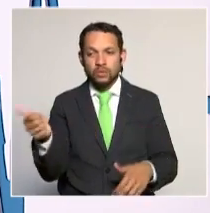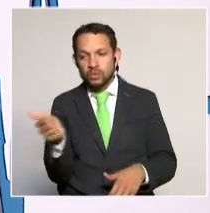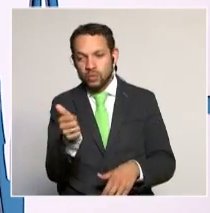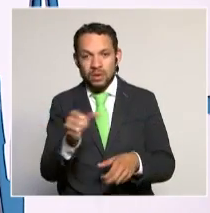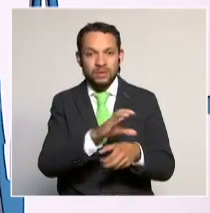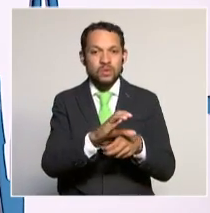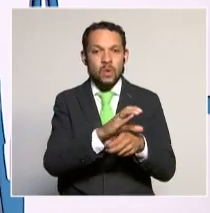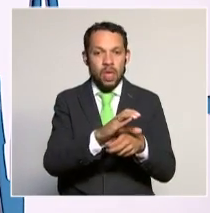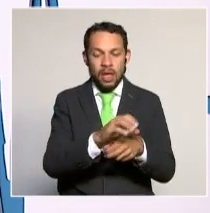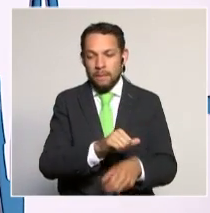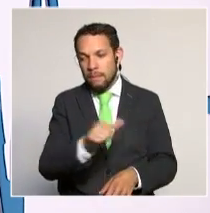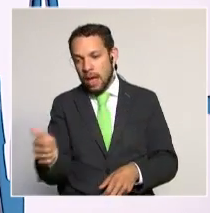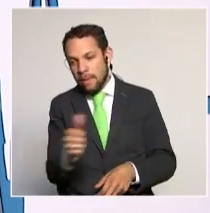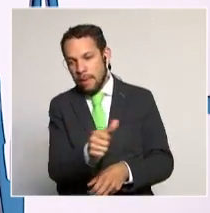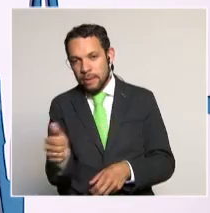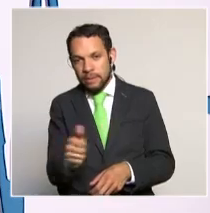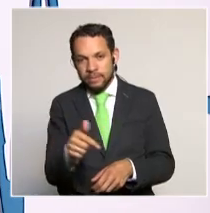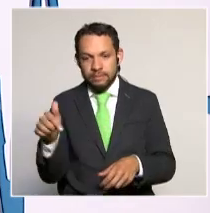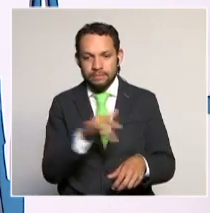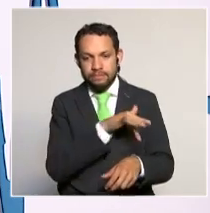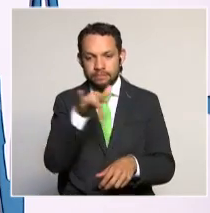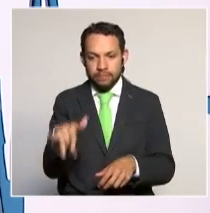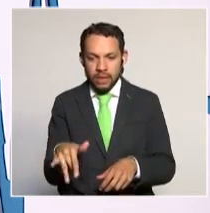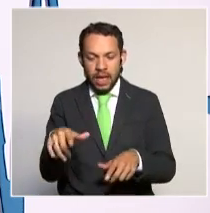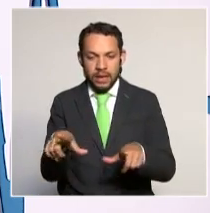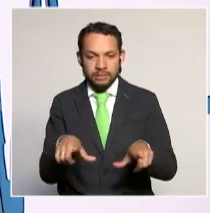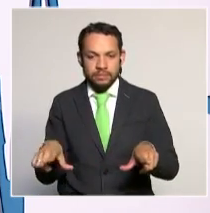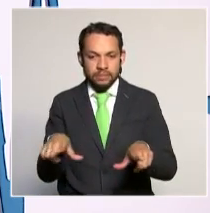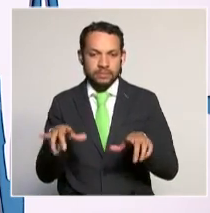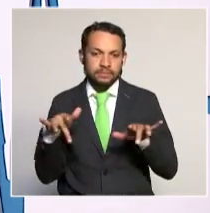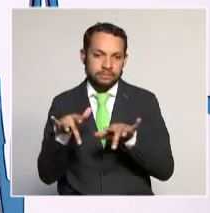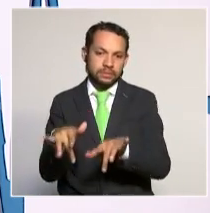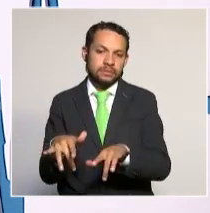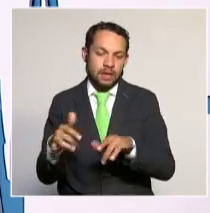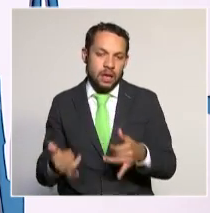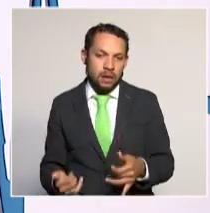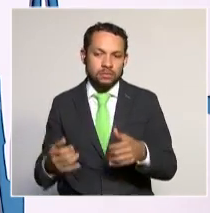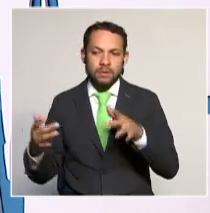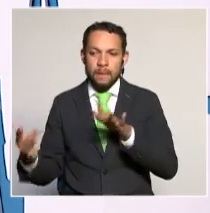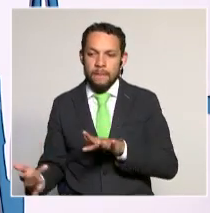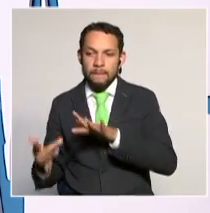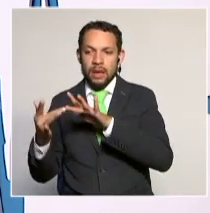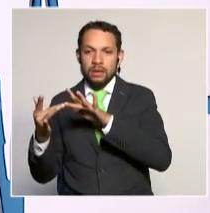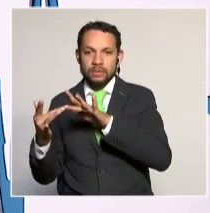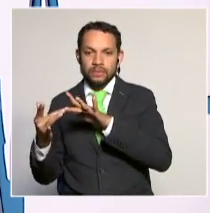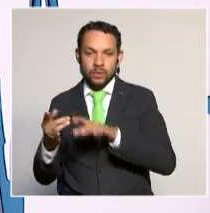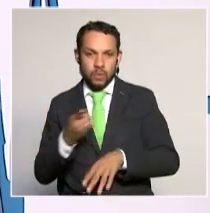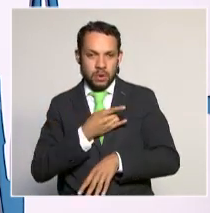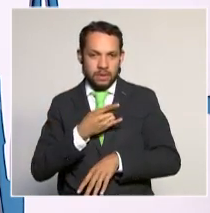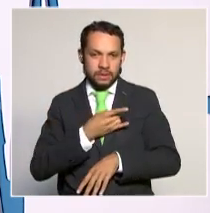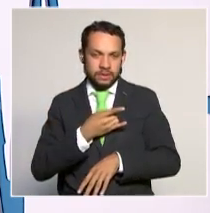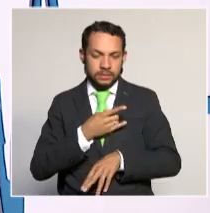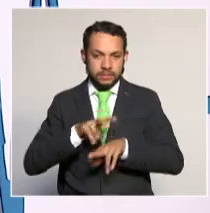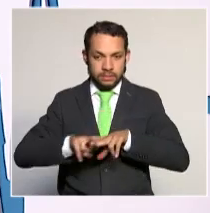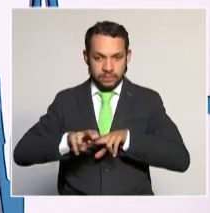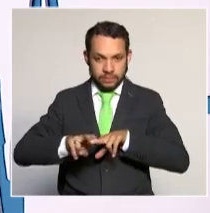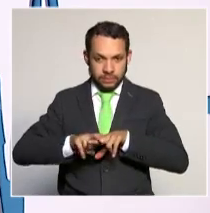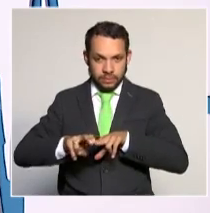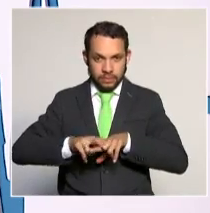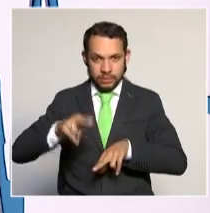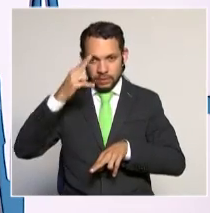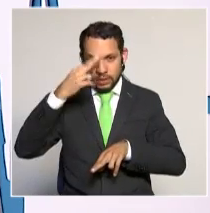llegar a hacer este programa en directo, de hacer contacto, digamos, en este caso a través de la Universidad de Manizales y con mi hijo